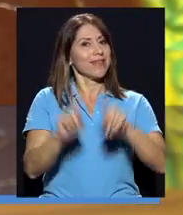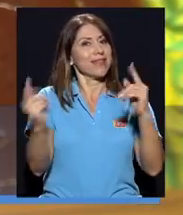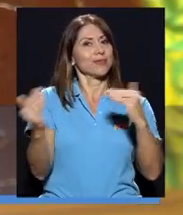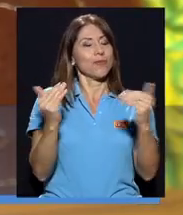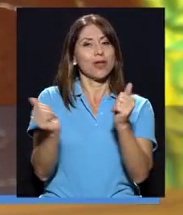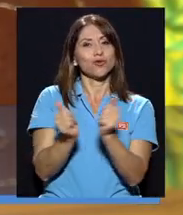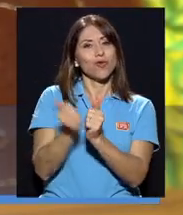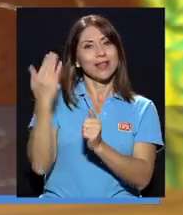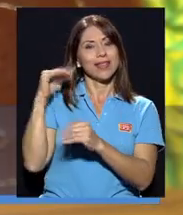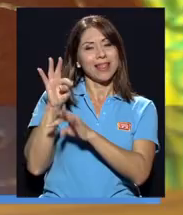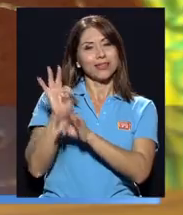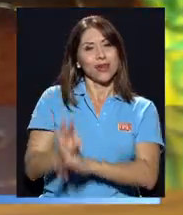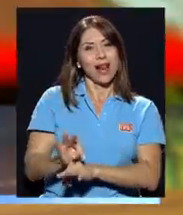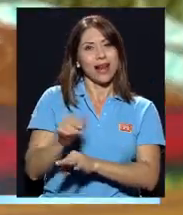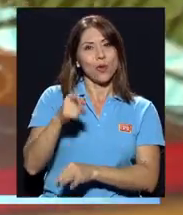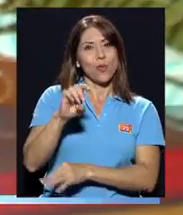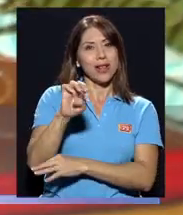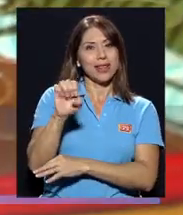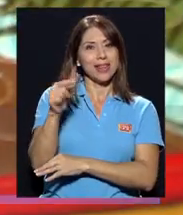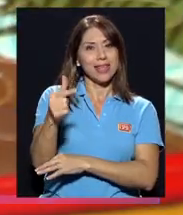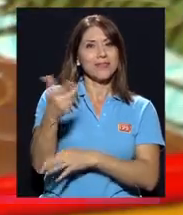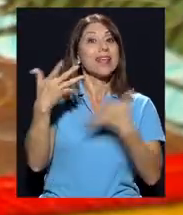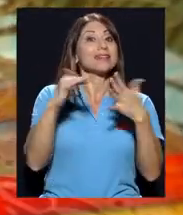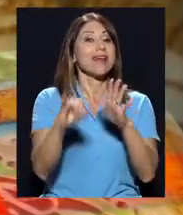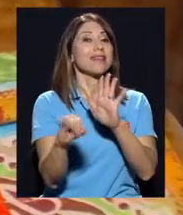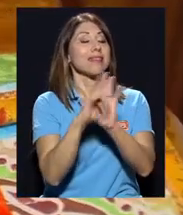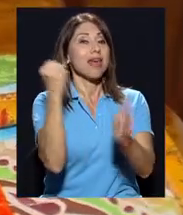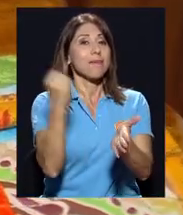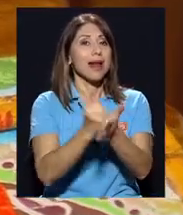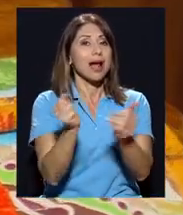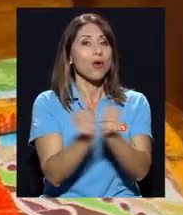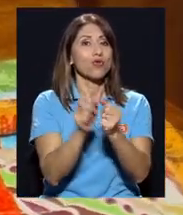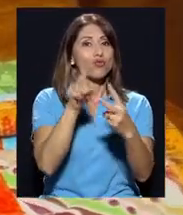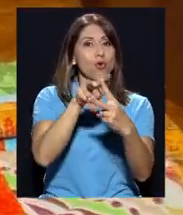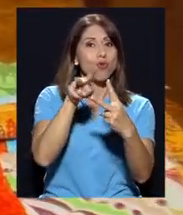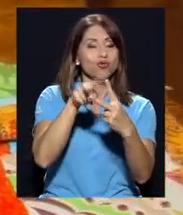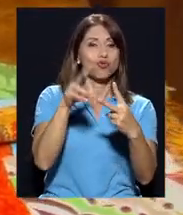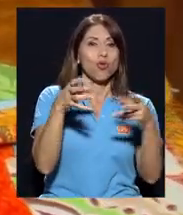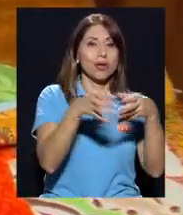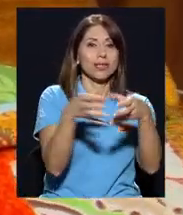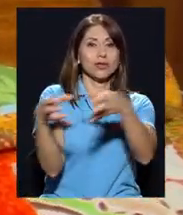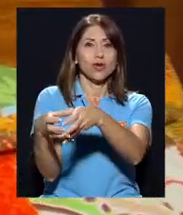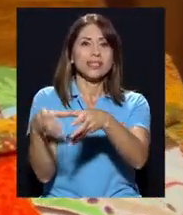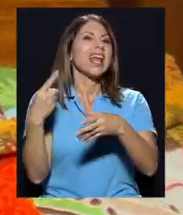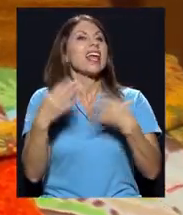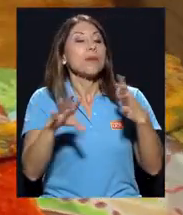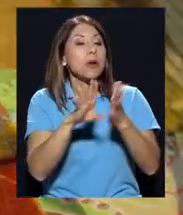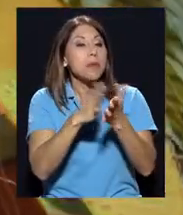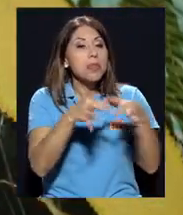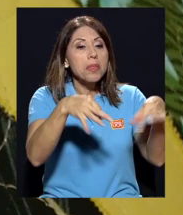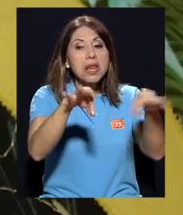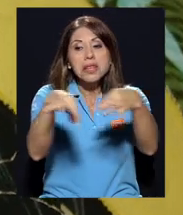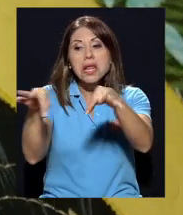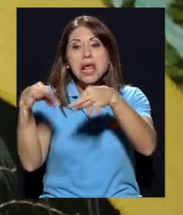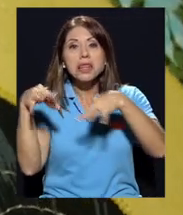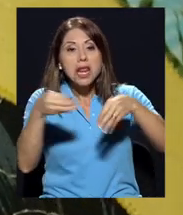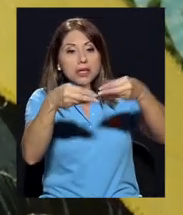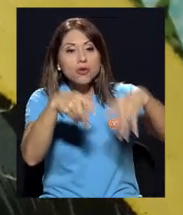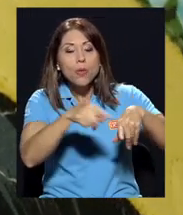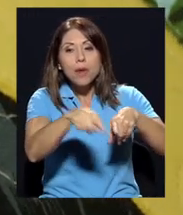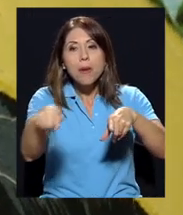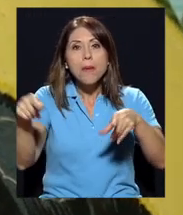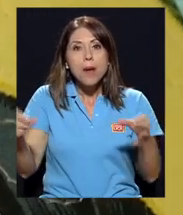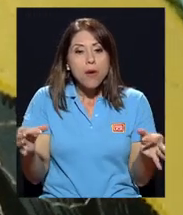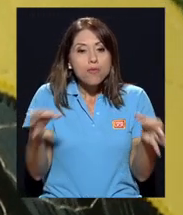Ella ha creado su propia identidad de marca con 2 colecciones, atando cabos que emplea retazos sobrantes de tela y selvática,